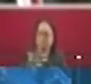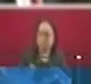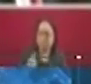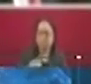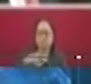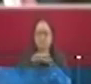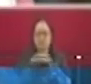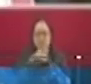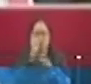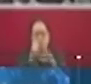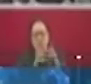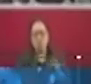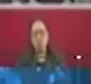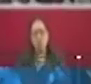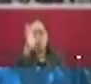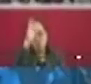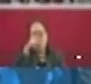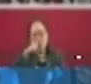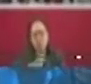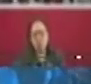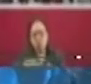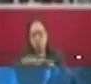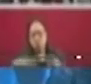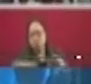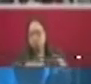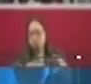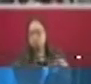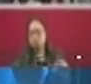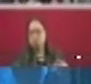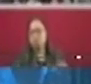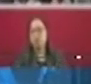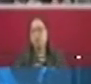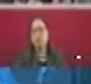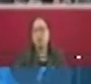ninguna respuesta en lo que yo platico. Esto yo lo estoy